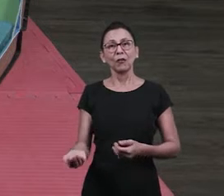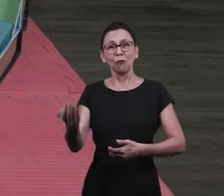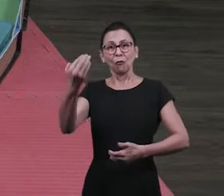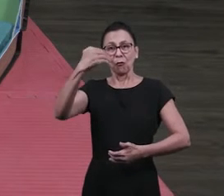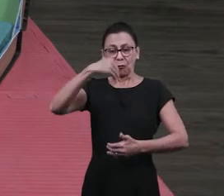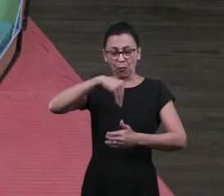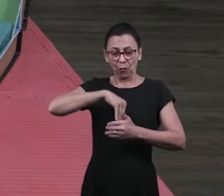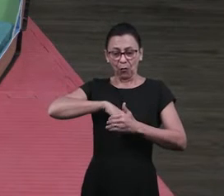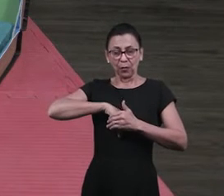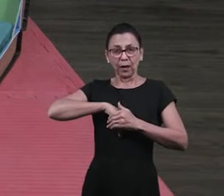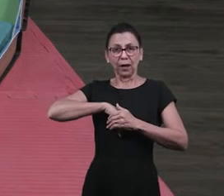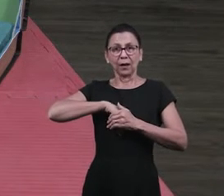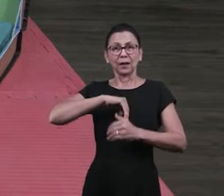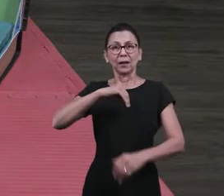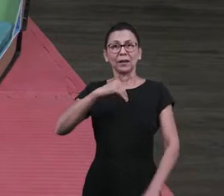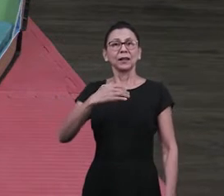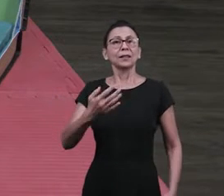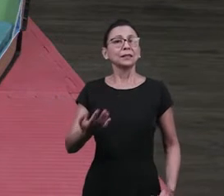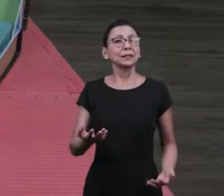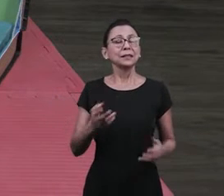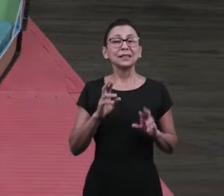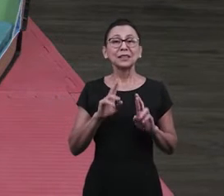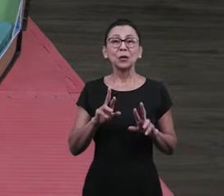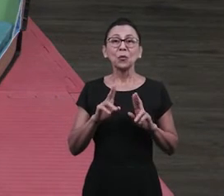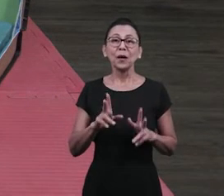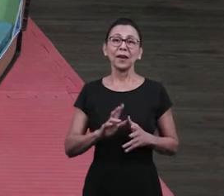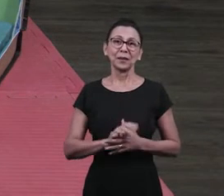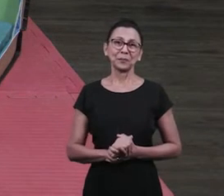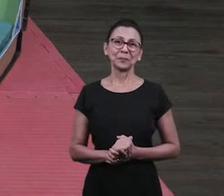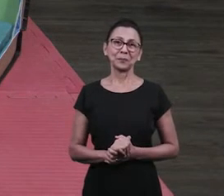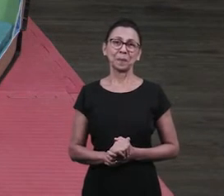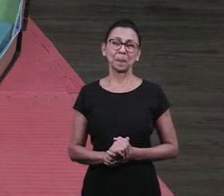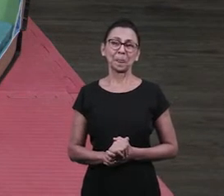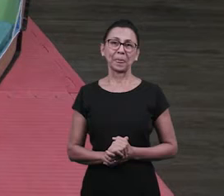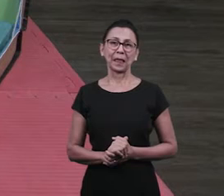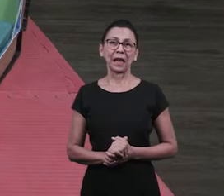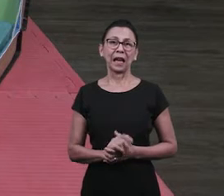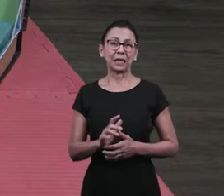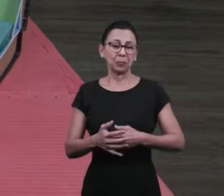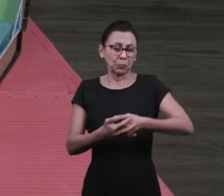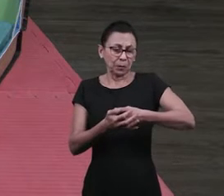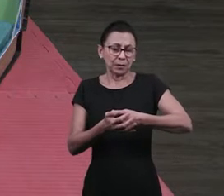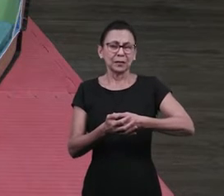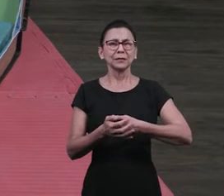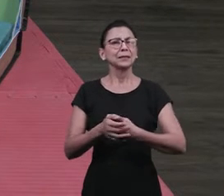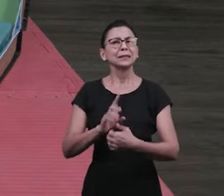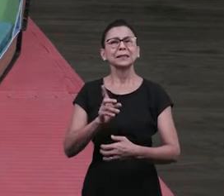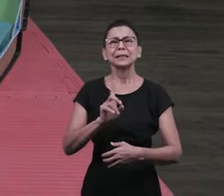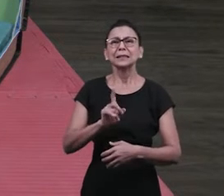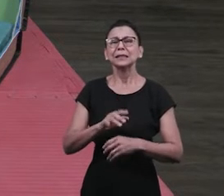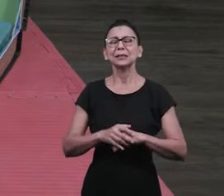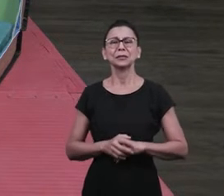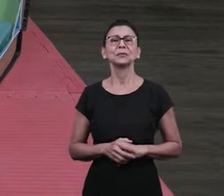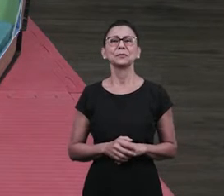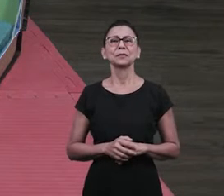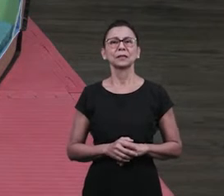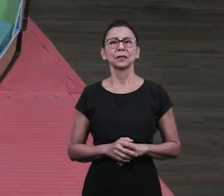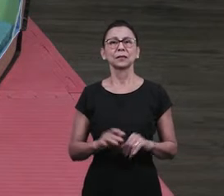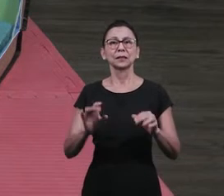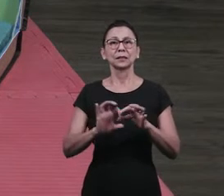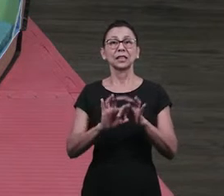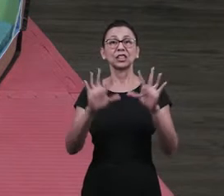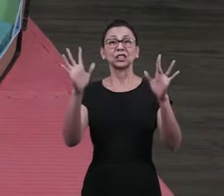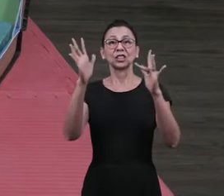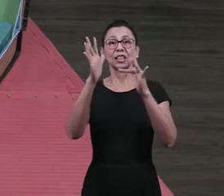bebecito, es dejar a Jesús nacer en nuestro corazón, ¿sabían? Cuando tú dejas a Jesús entrar en